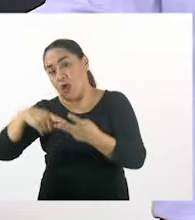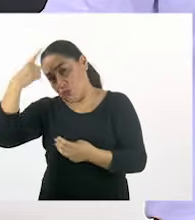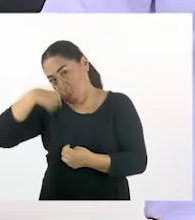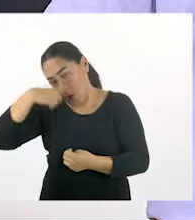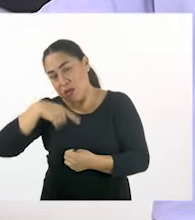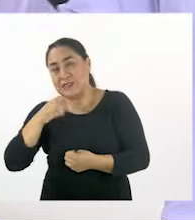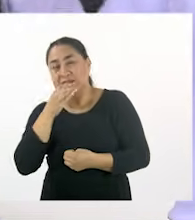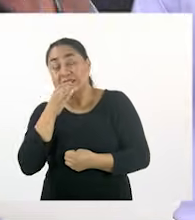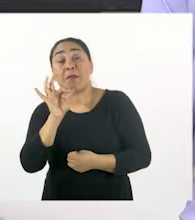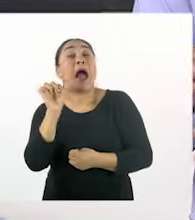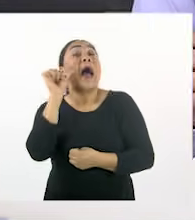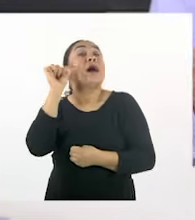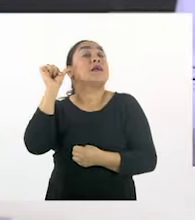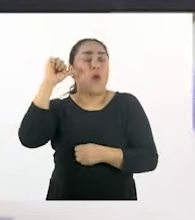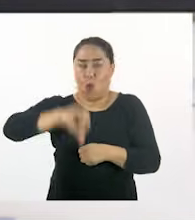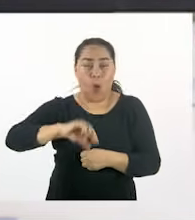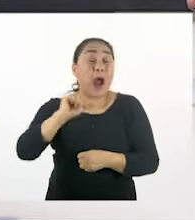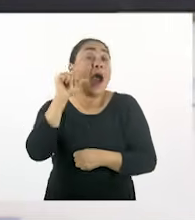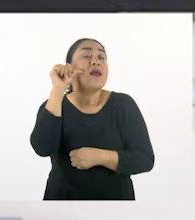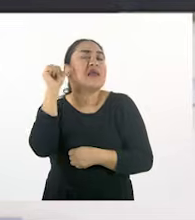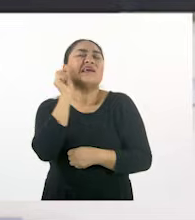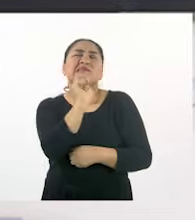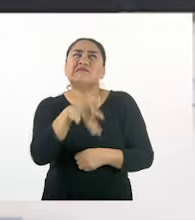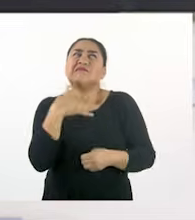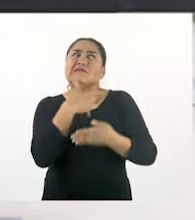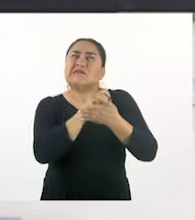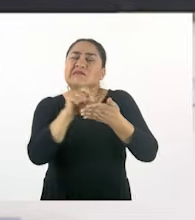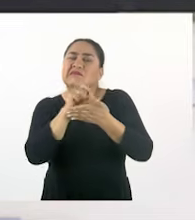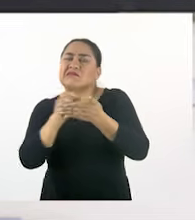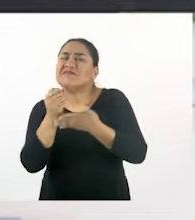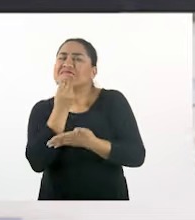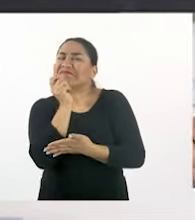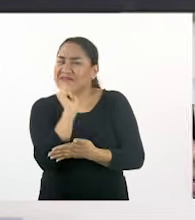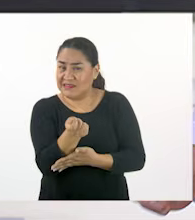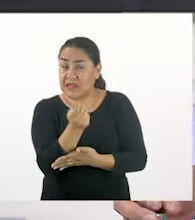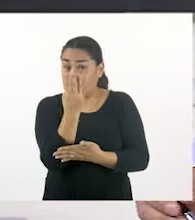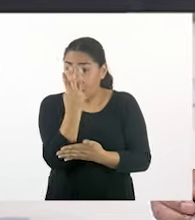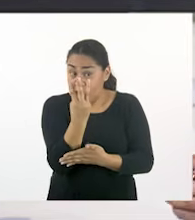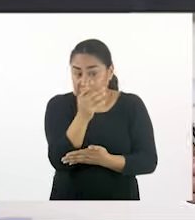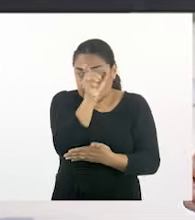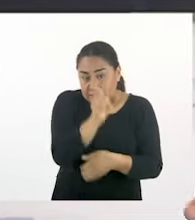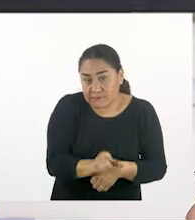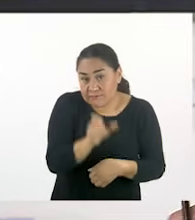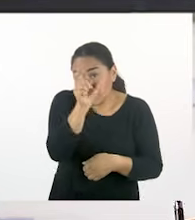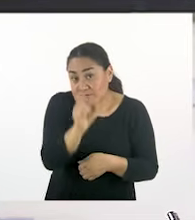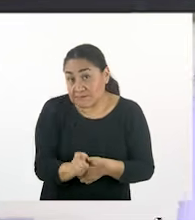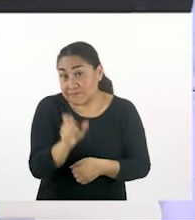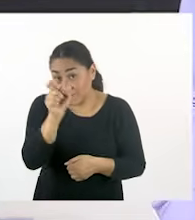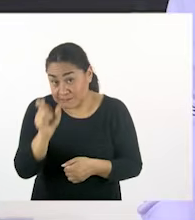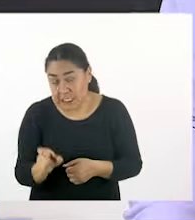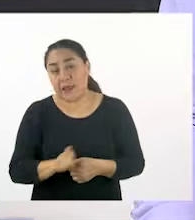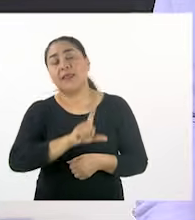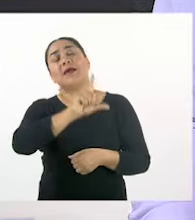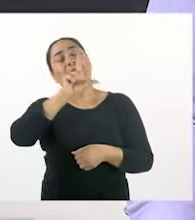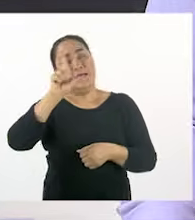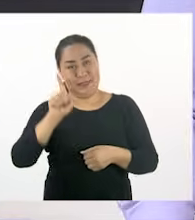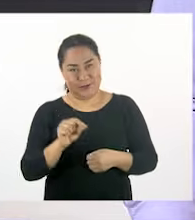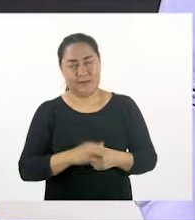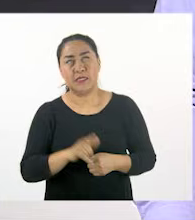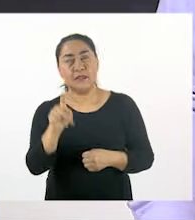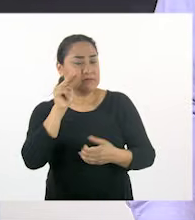No hoy, el día de ayer. Lo van a dividir en tres partes iguales y vamos a ver si lo que